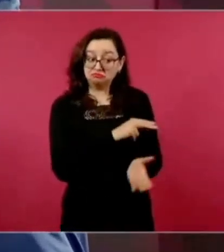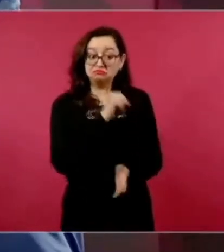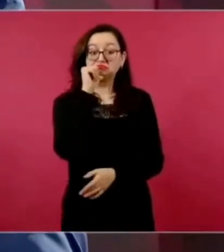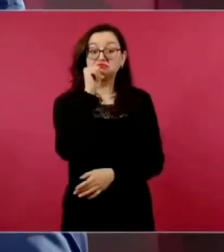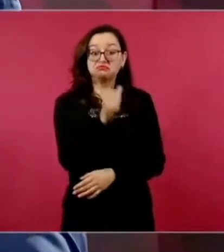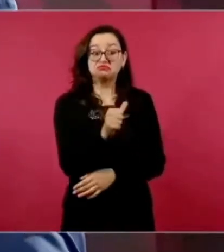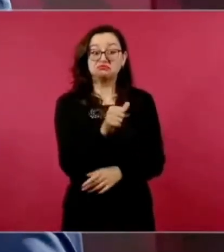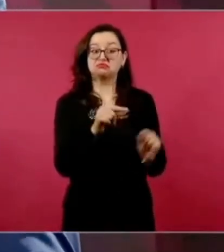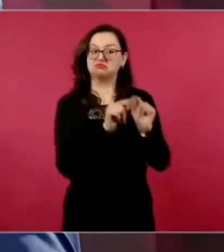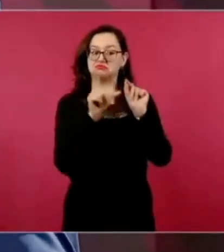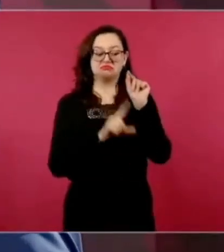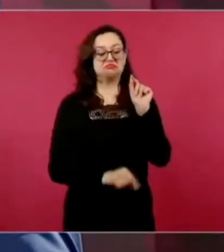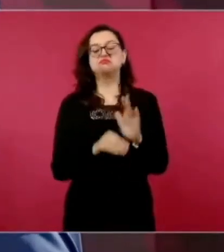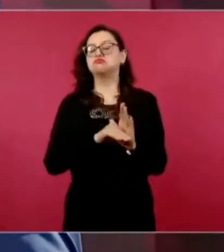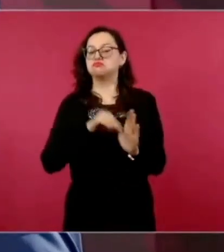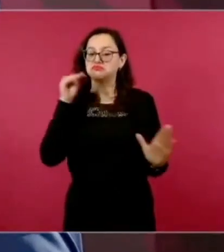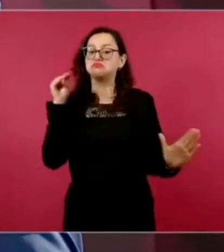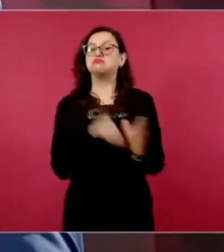hay crisis.